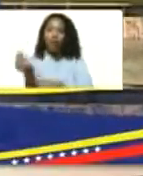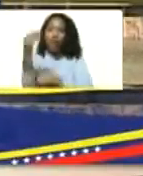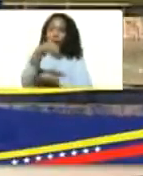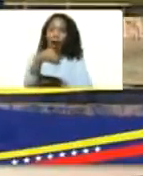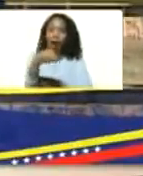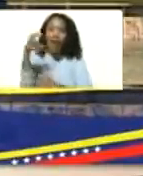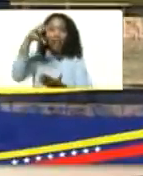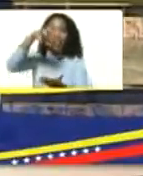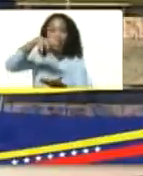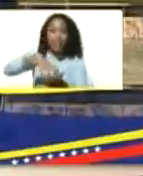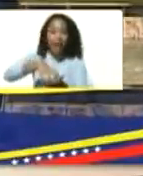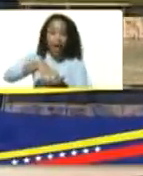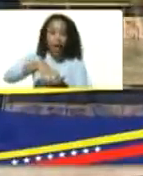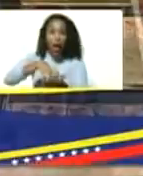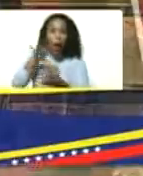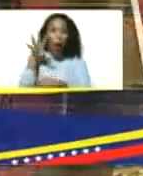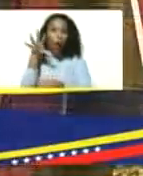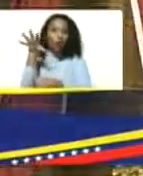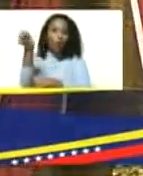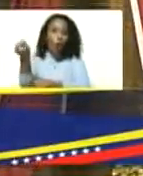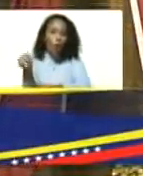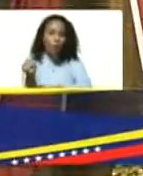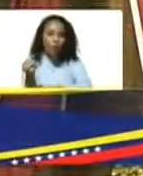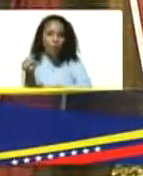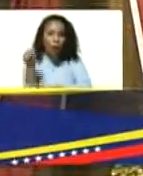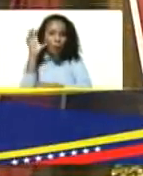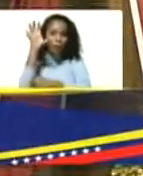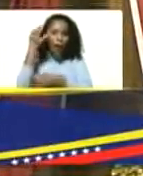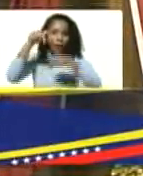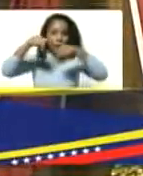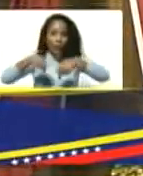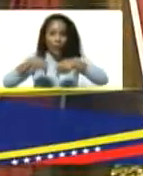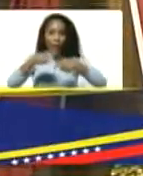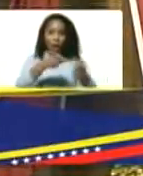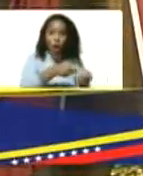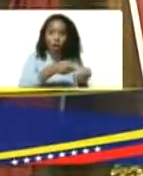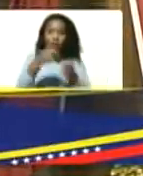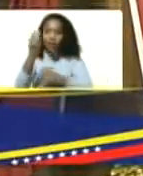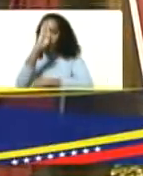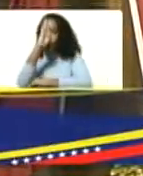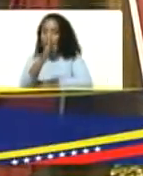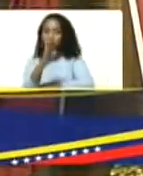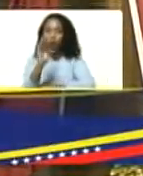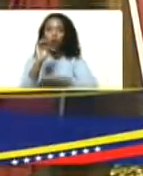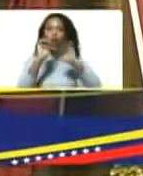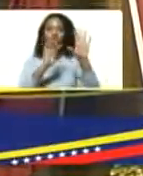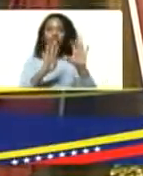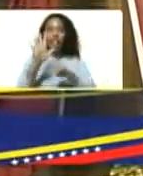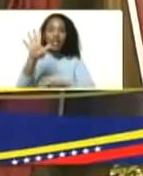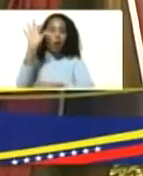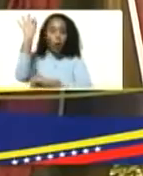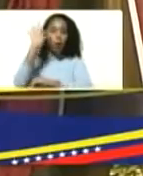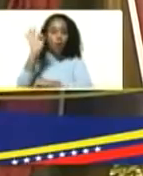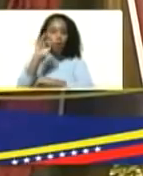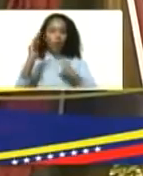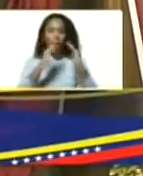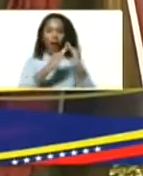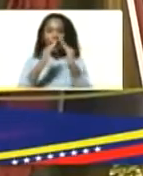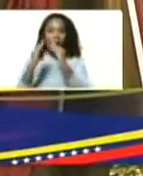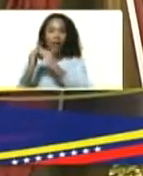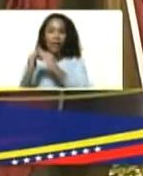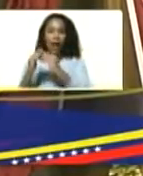compra y lo lleva subsidiado al 95% de los hogares